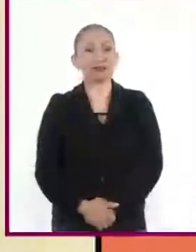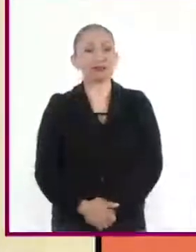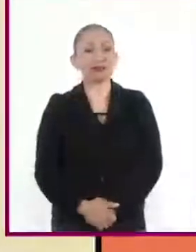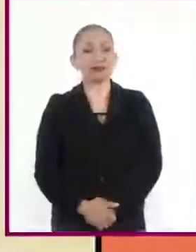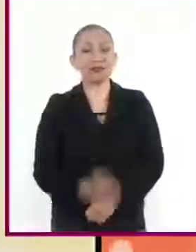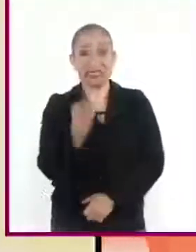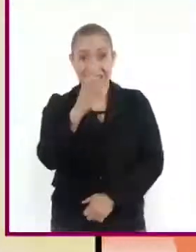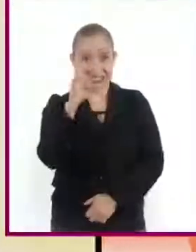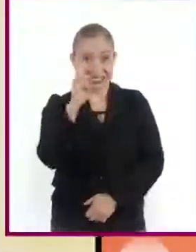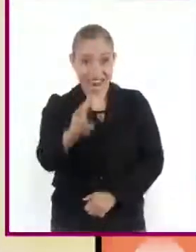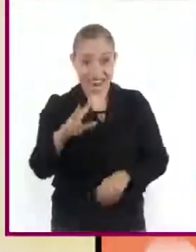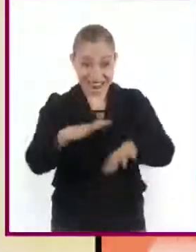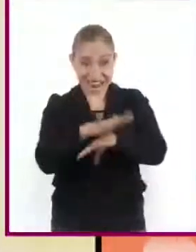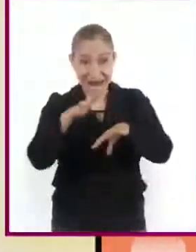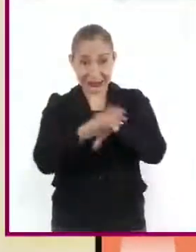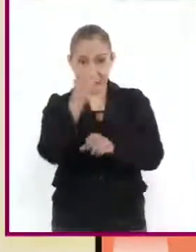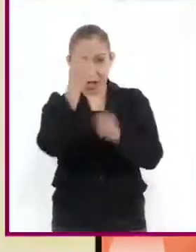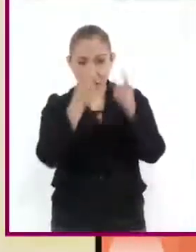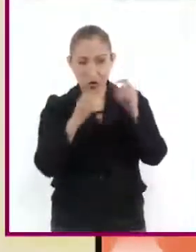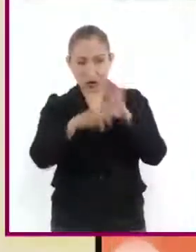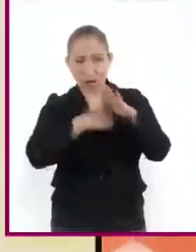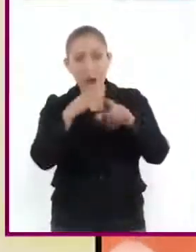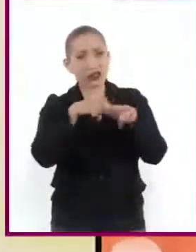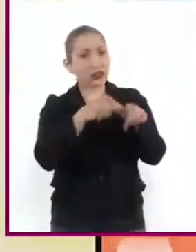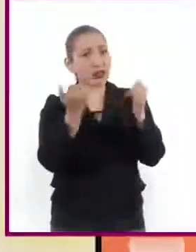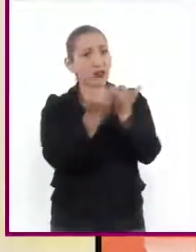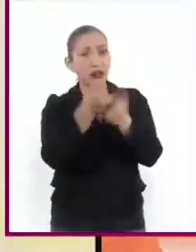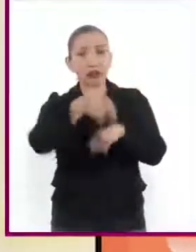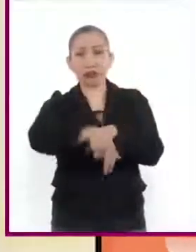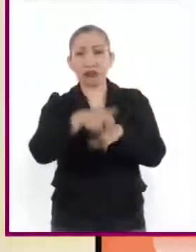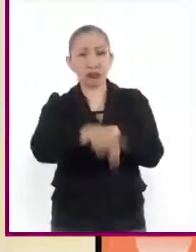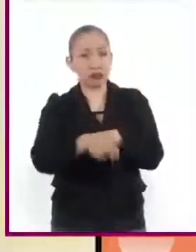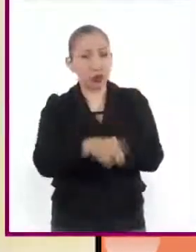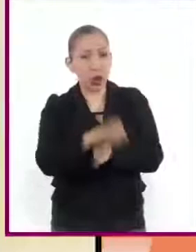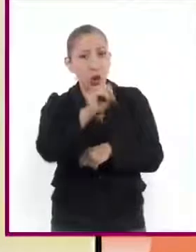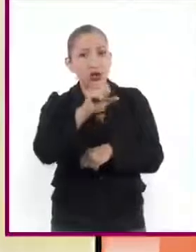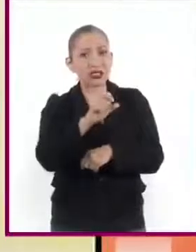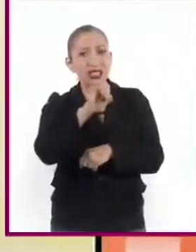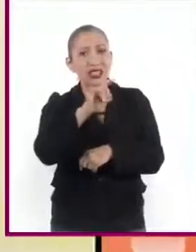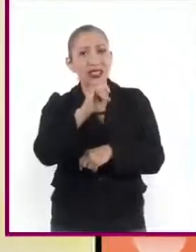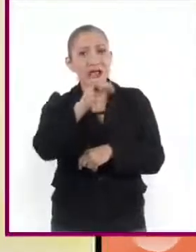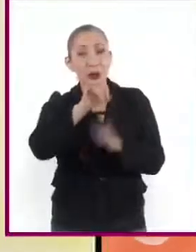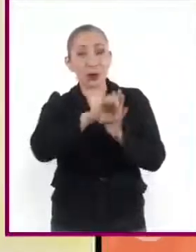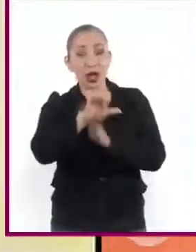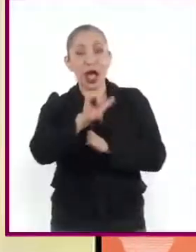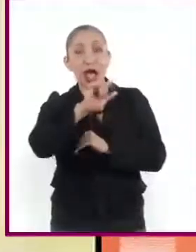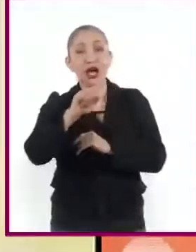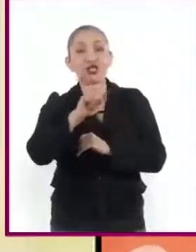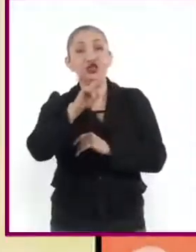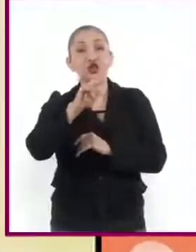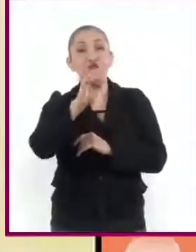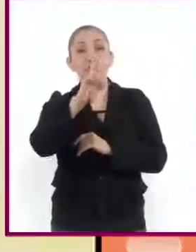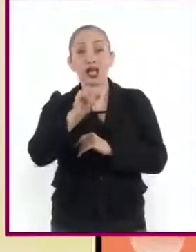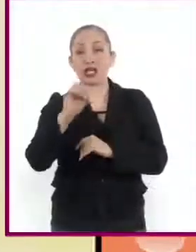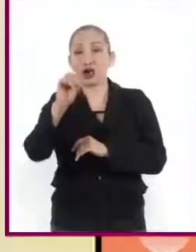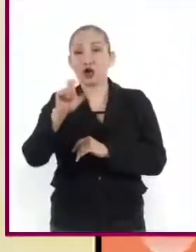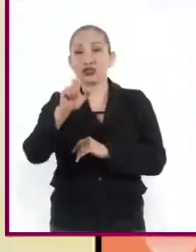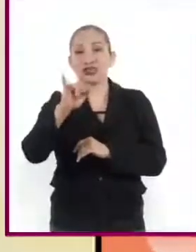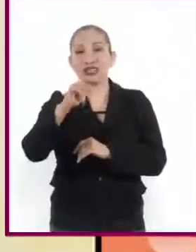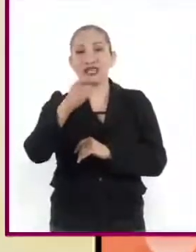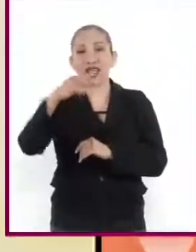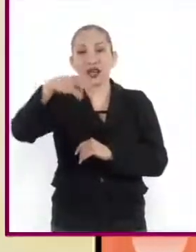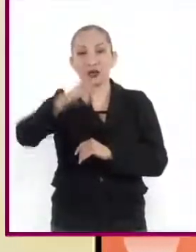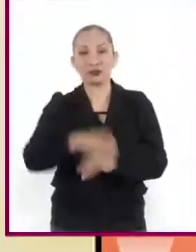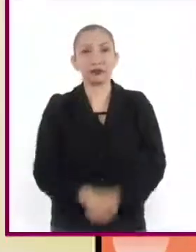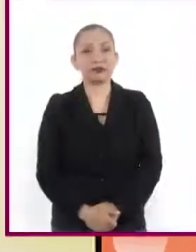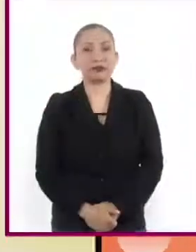En esta reacción, algunos elementos no cambian su número de oxidación. Tal es el caso del azufre y del oxígeno.